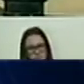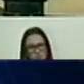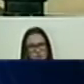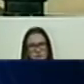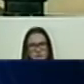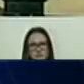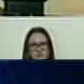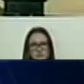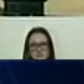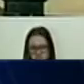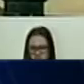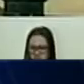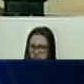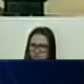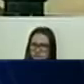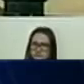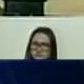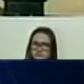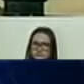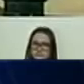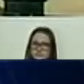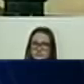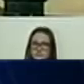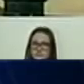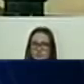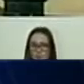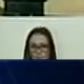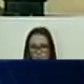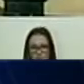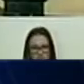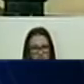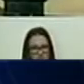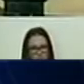Vamos a reunirnos. No aguantan las verdades nuestras.